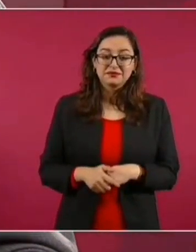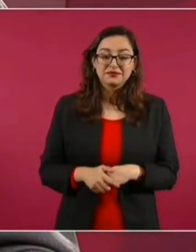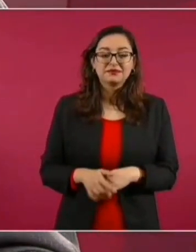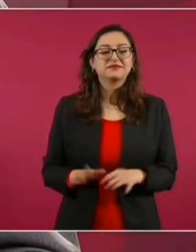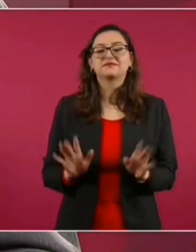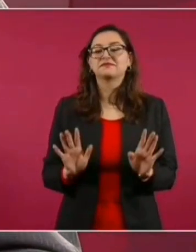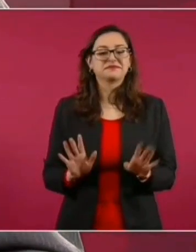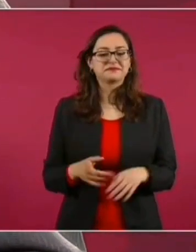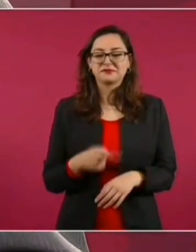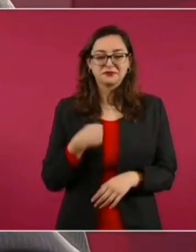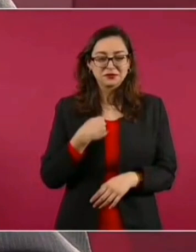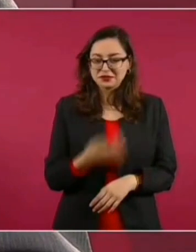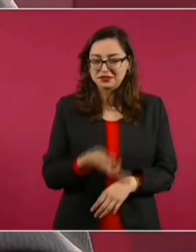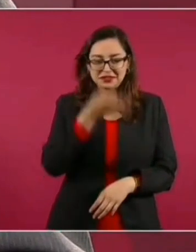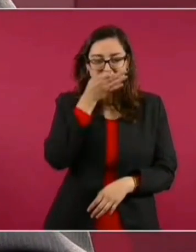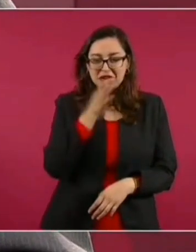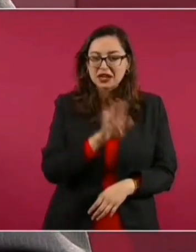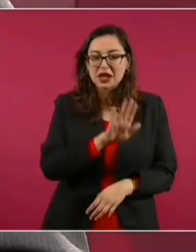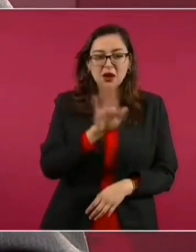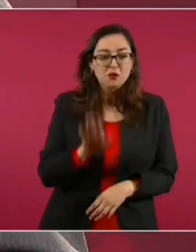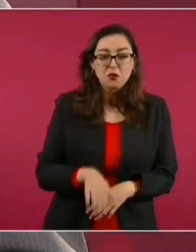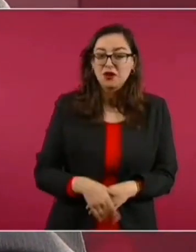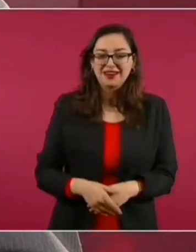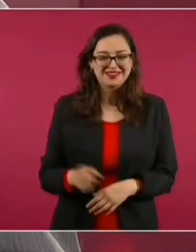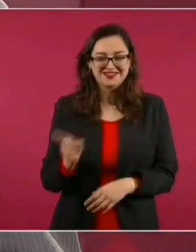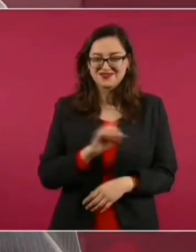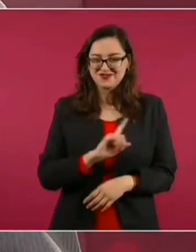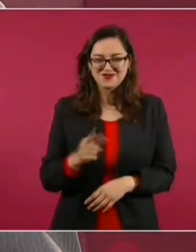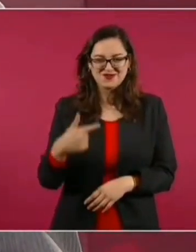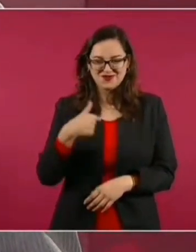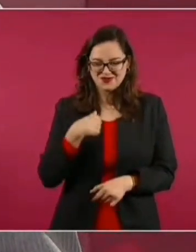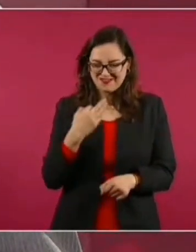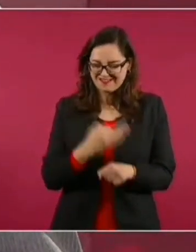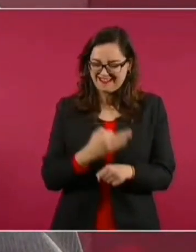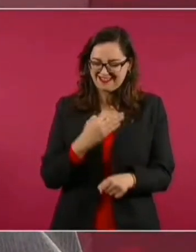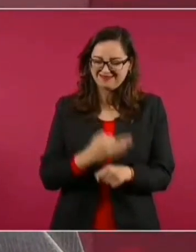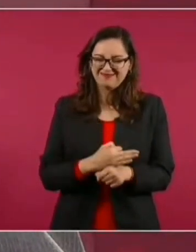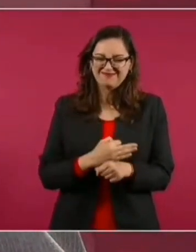no ando pasando aceite, ando tirando aceite.